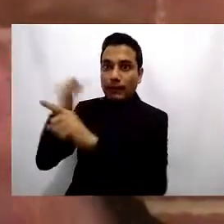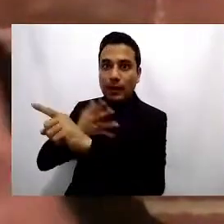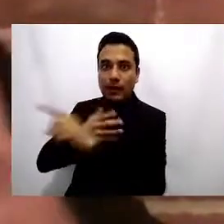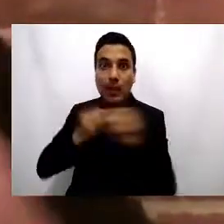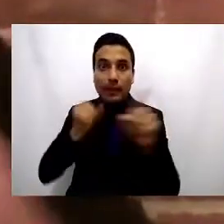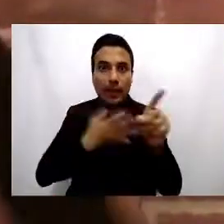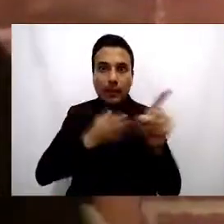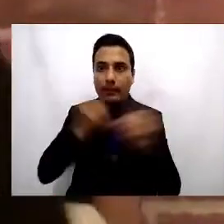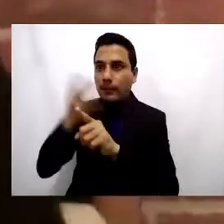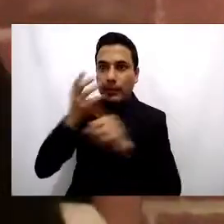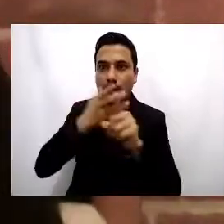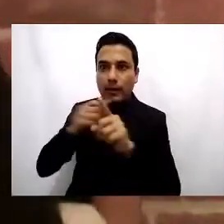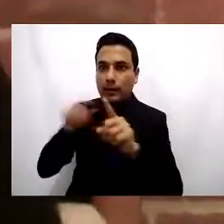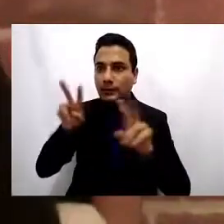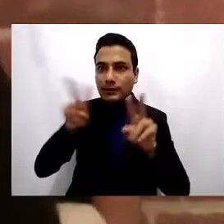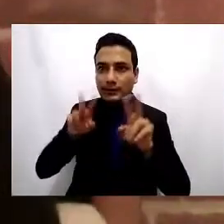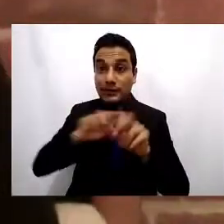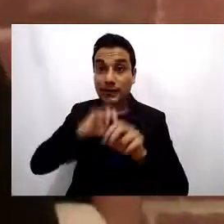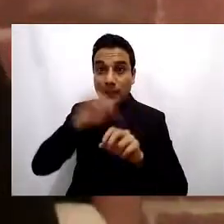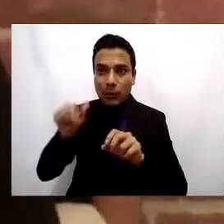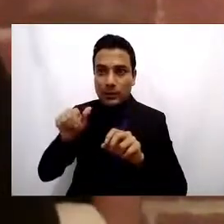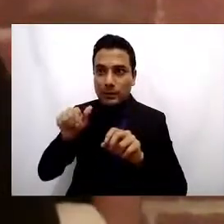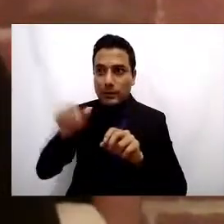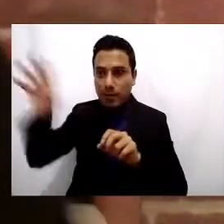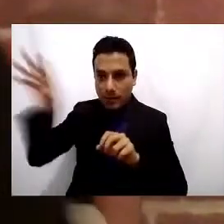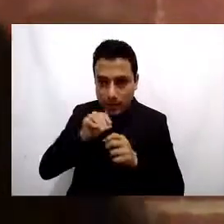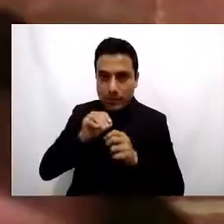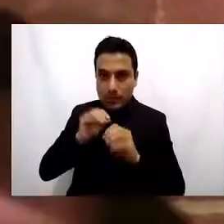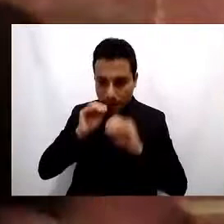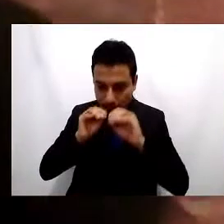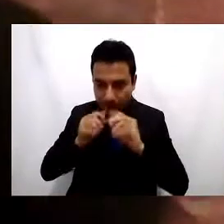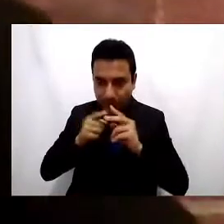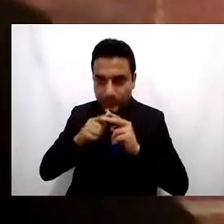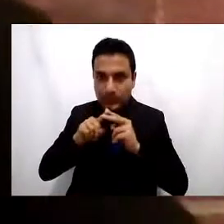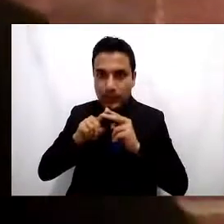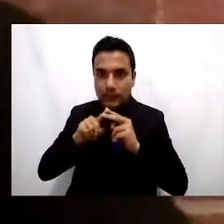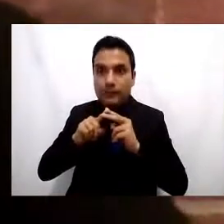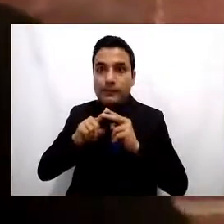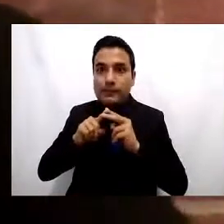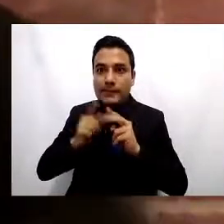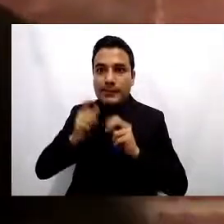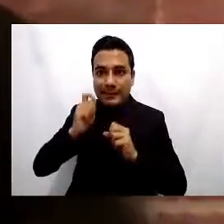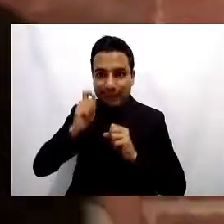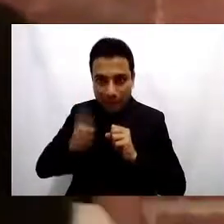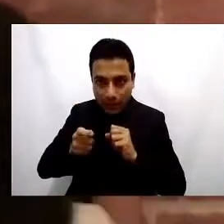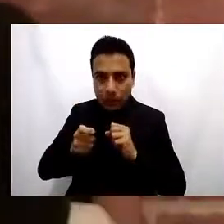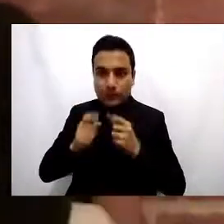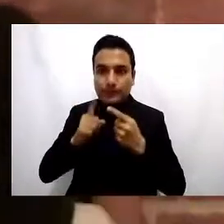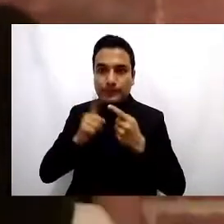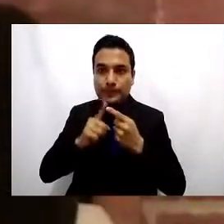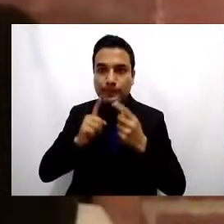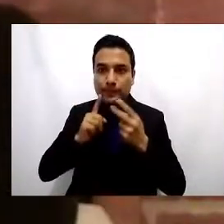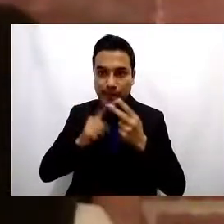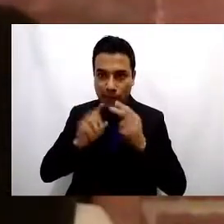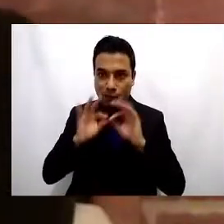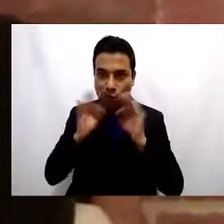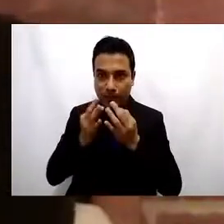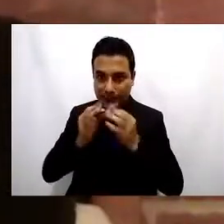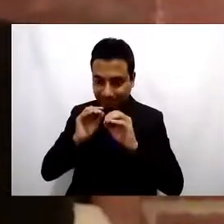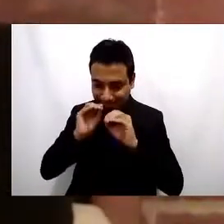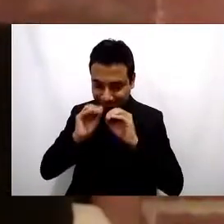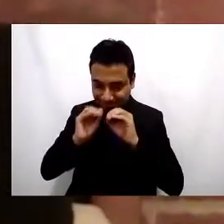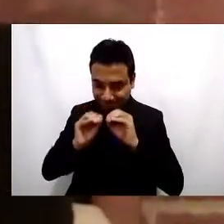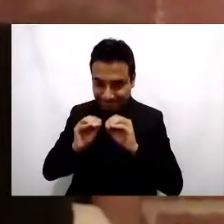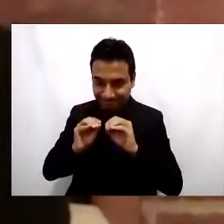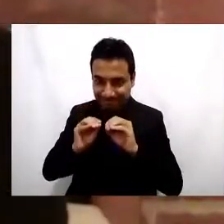con ojos pareidólicos empezamos a construir sentido y forma. Sentido. Y nos estamos acercando al